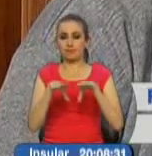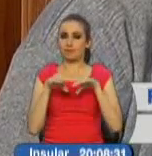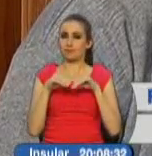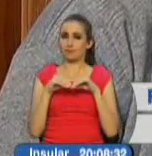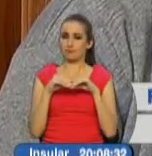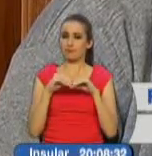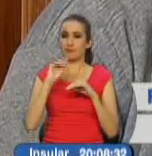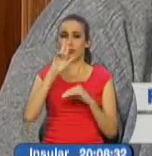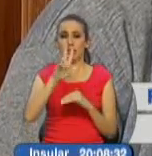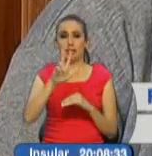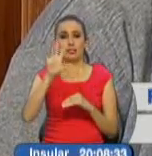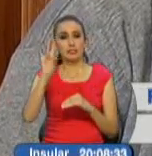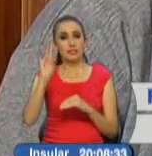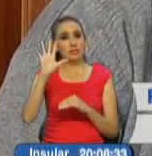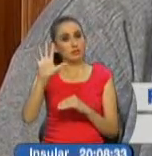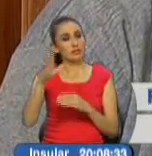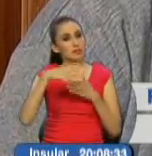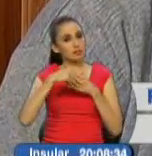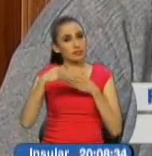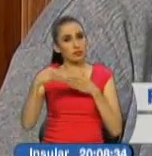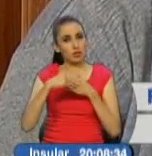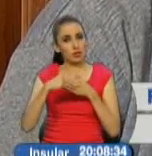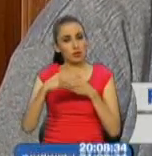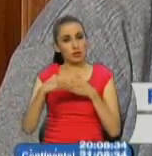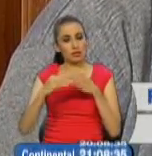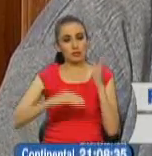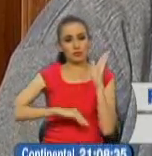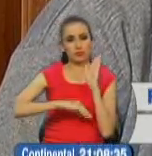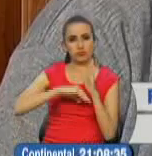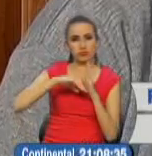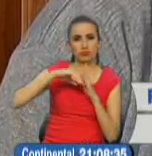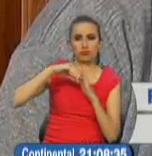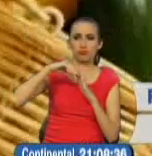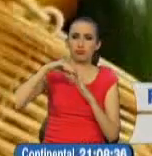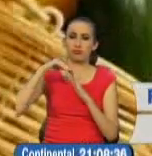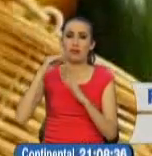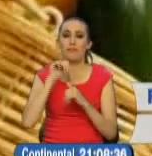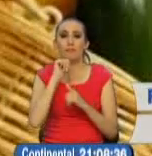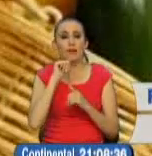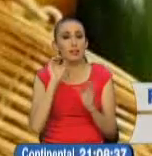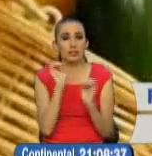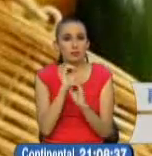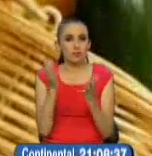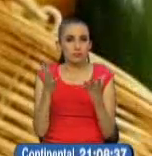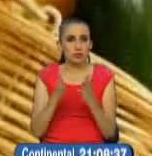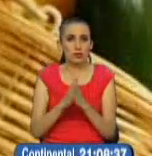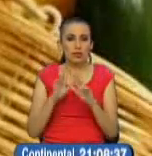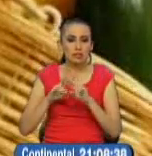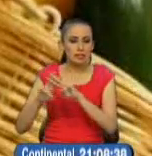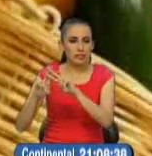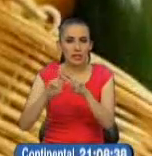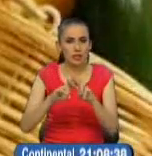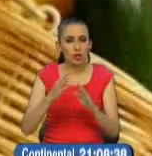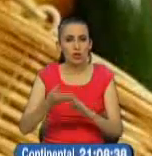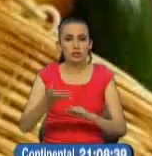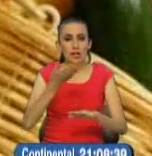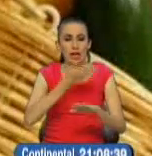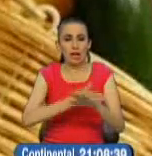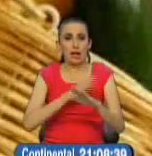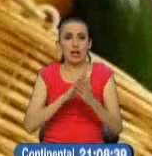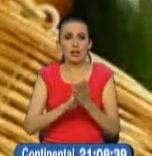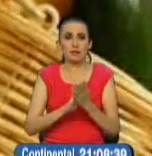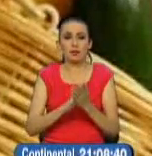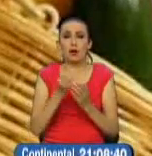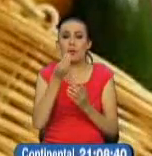los $375 no se ha desvalorizado. Dicho análisis también señala que el costo de la canasta básica